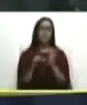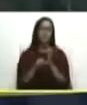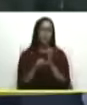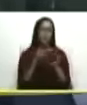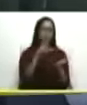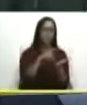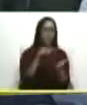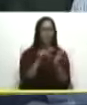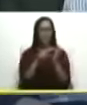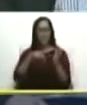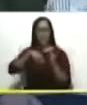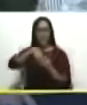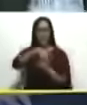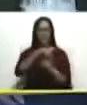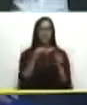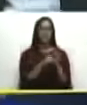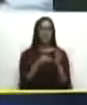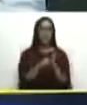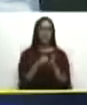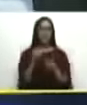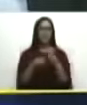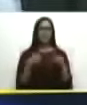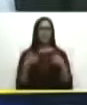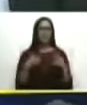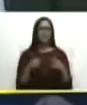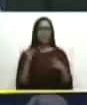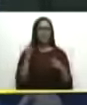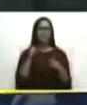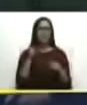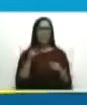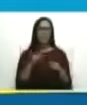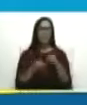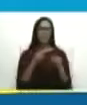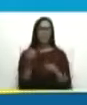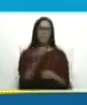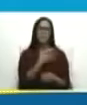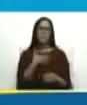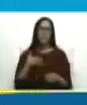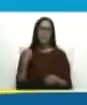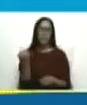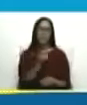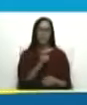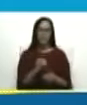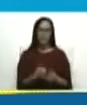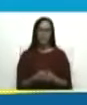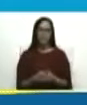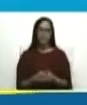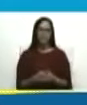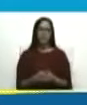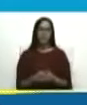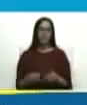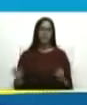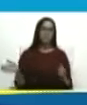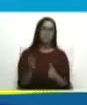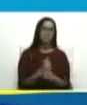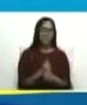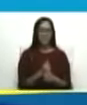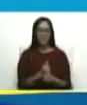dónde camina, dónde hace el acto, y ahí me iban a tirar un atentado. Capturamos, confiesan los crímenes.